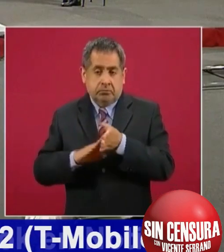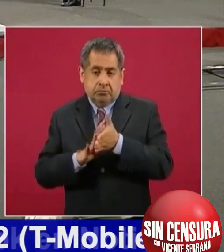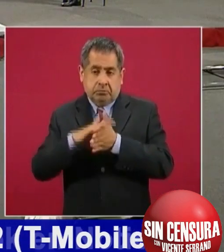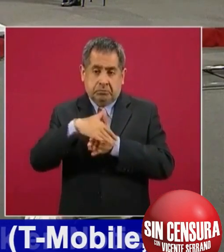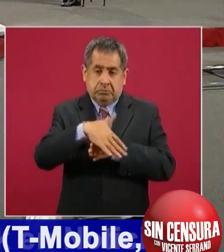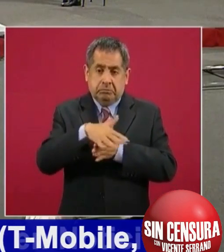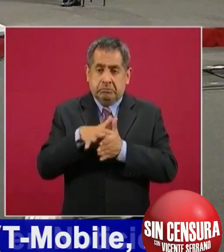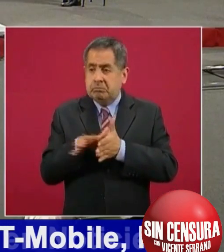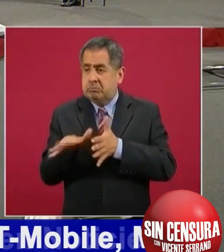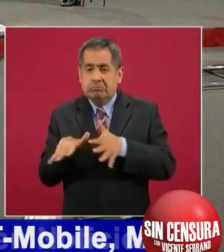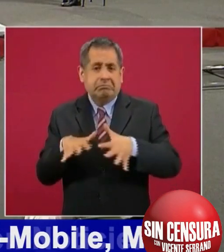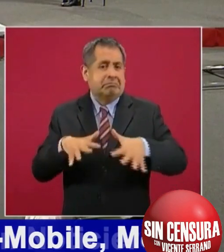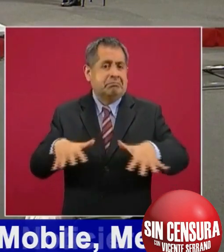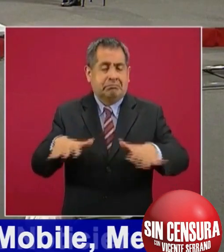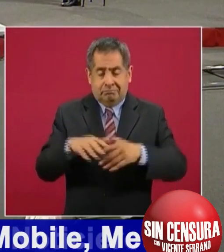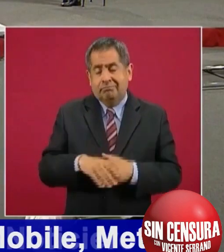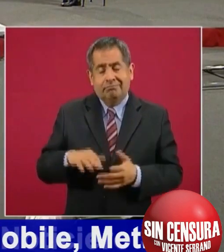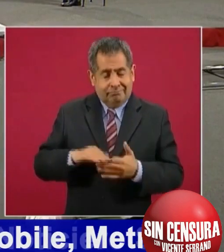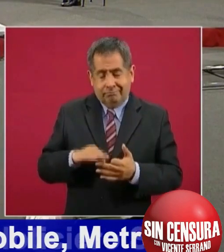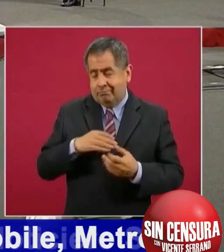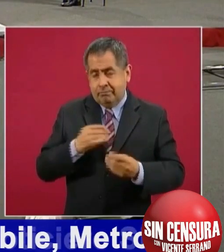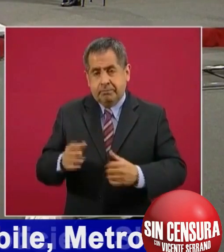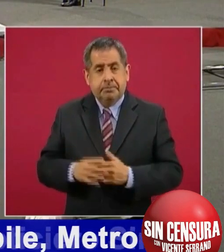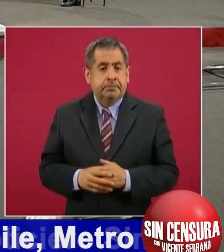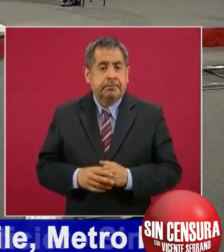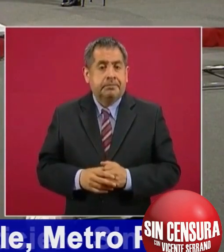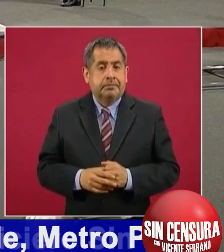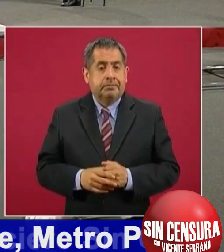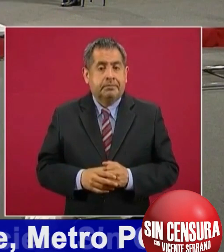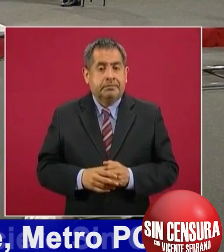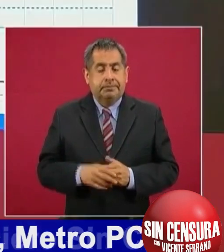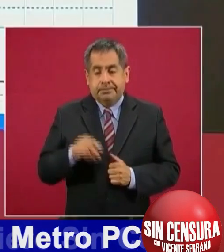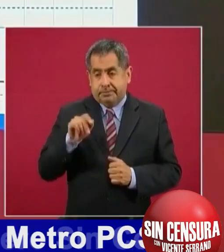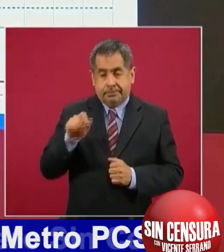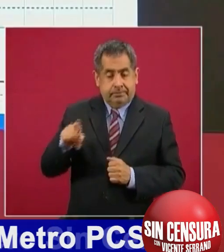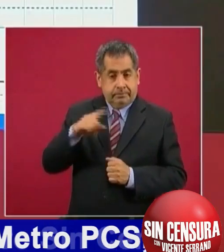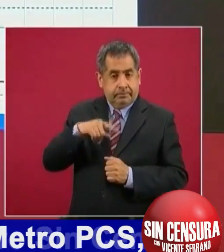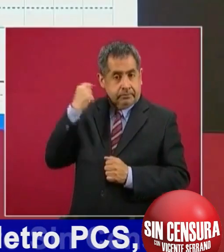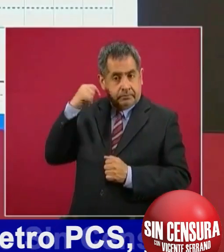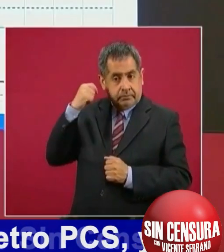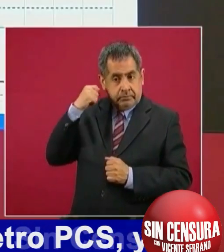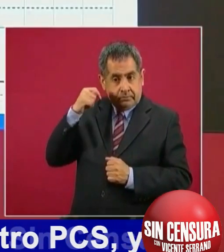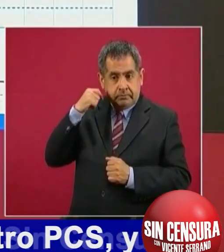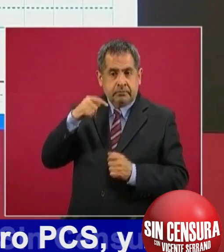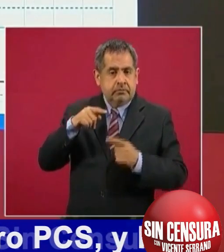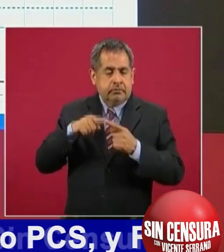Entonces ahí hay inundación. En el caso de Tabasco, el Usumacinta,